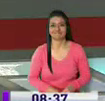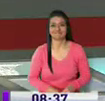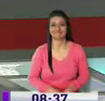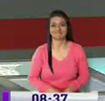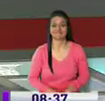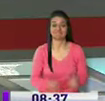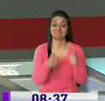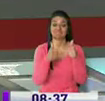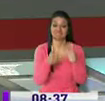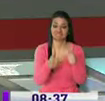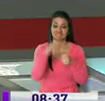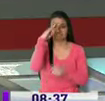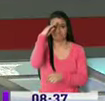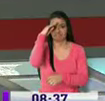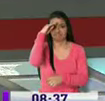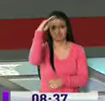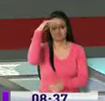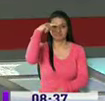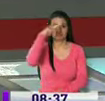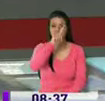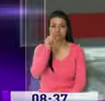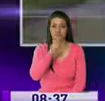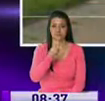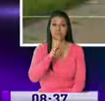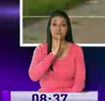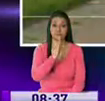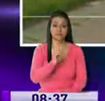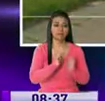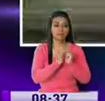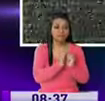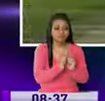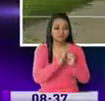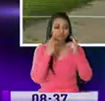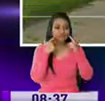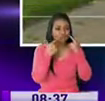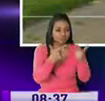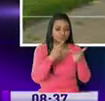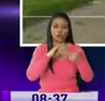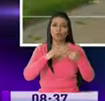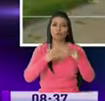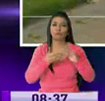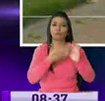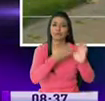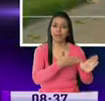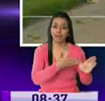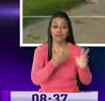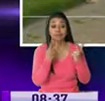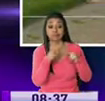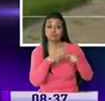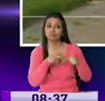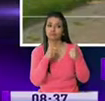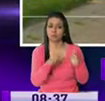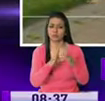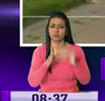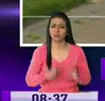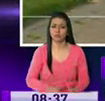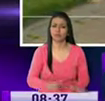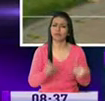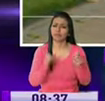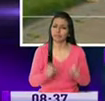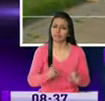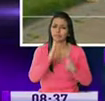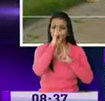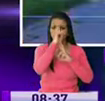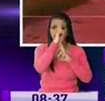Mi querido Peseta, siempre ahí junto a la comunidad buscando que usted sea mejor ciudadano, así que en esto no seamos ruditos, seamos